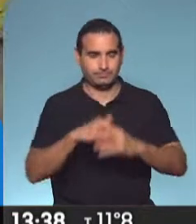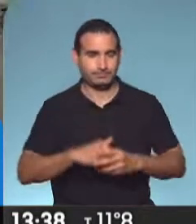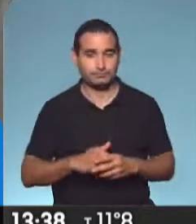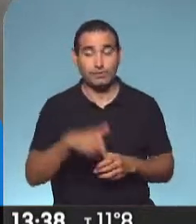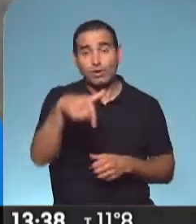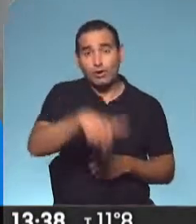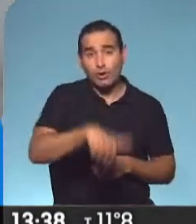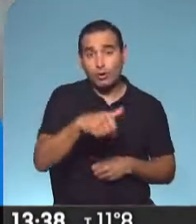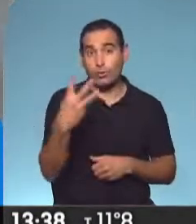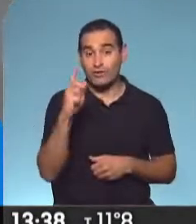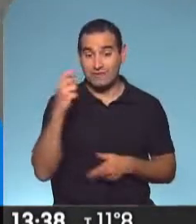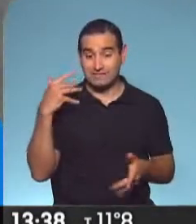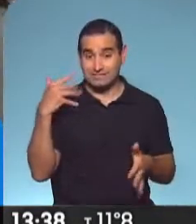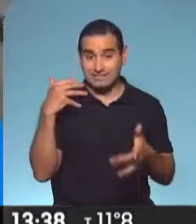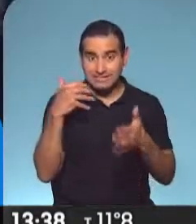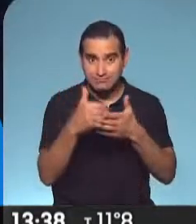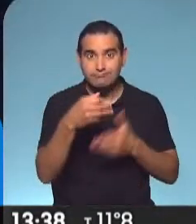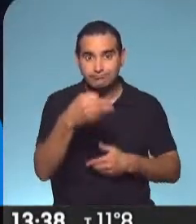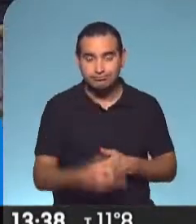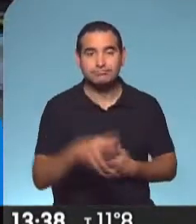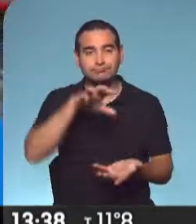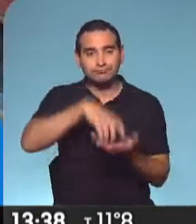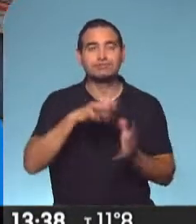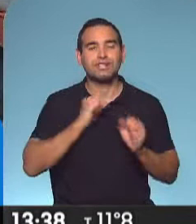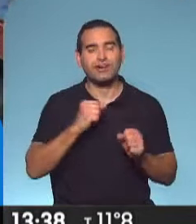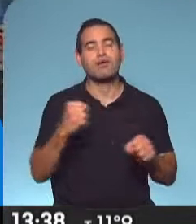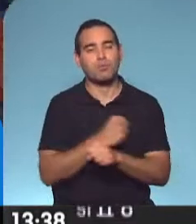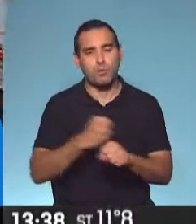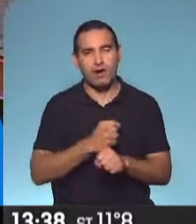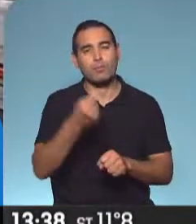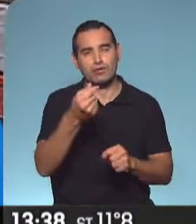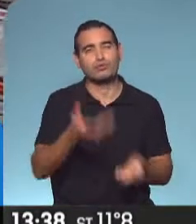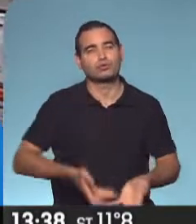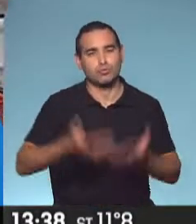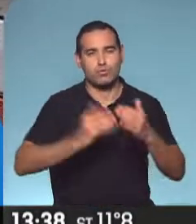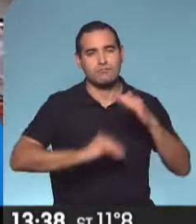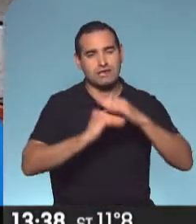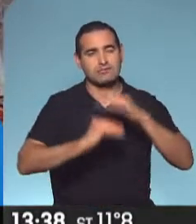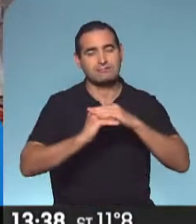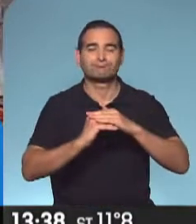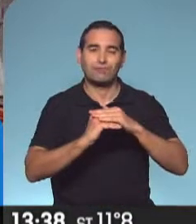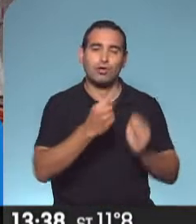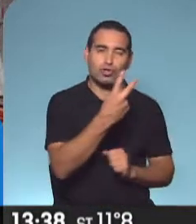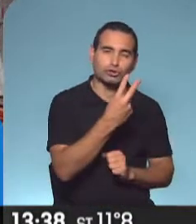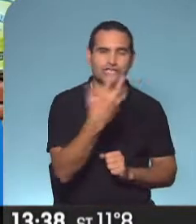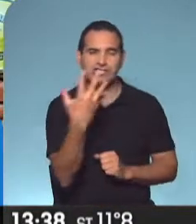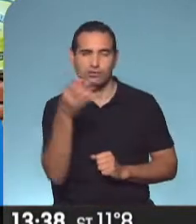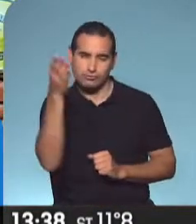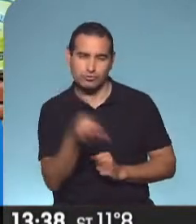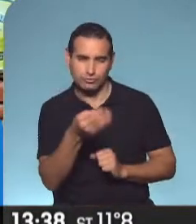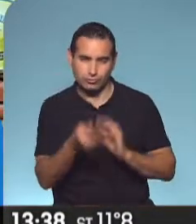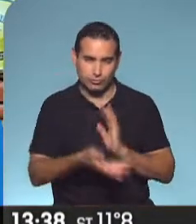Hoy, casi 4 meses después, desde la Secretaría se autorizó subas a los precios máximos que van del 2 al